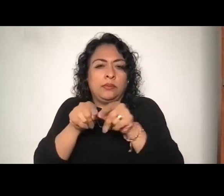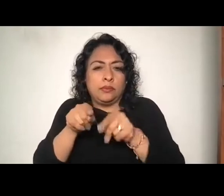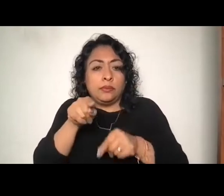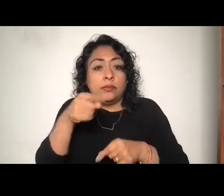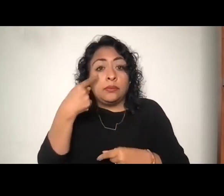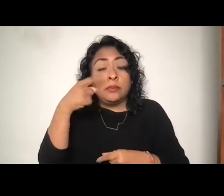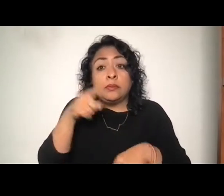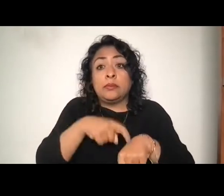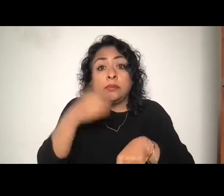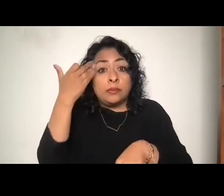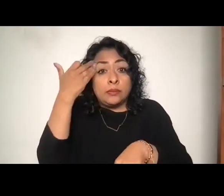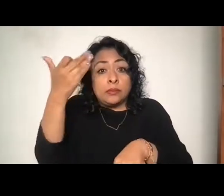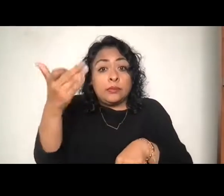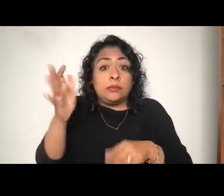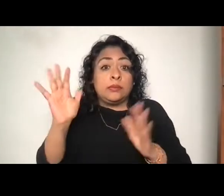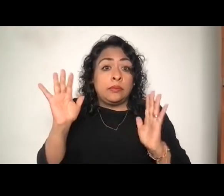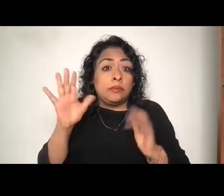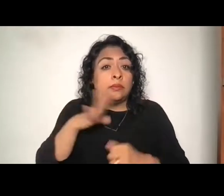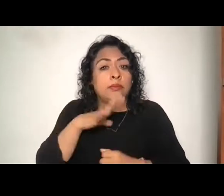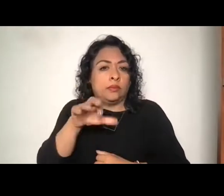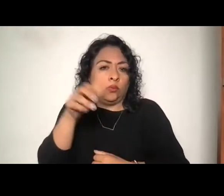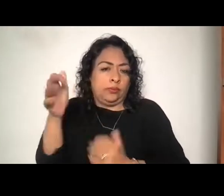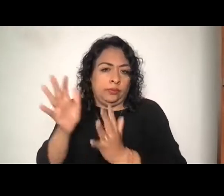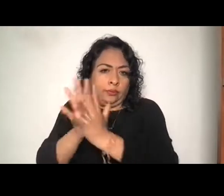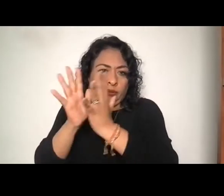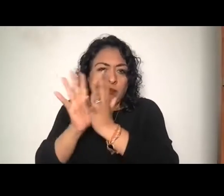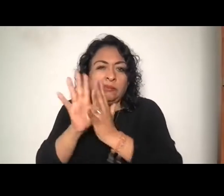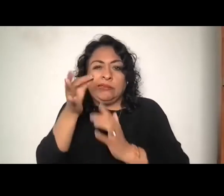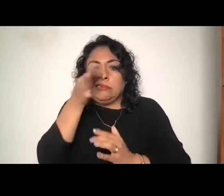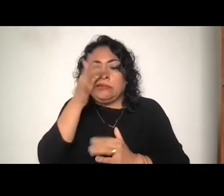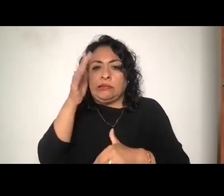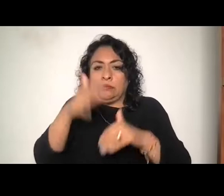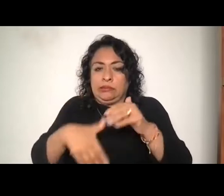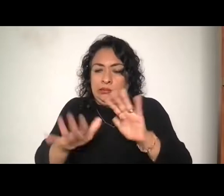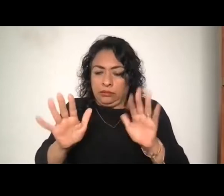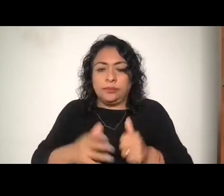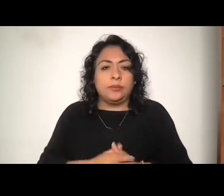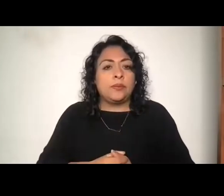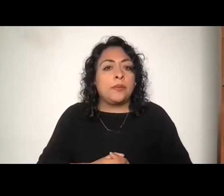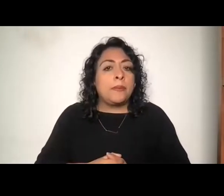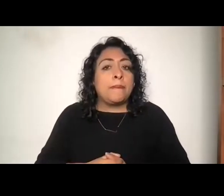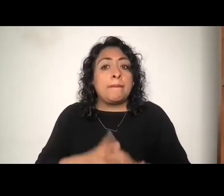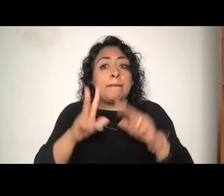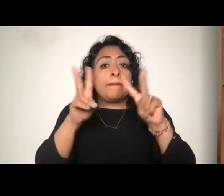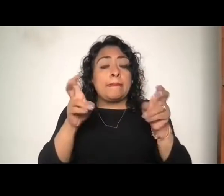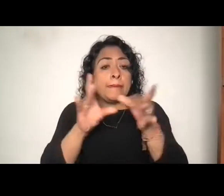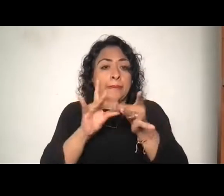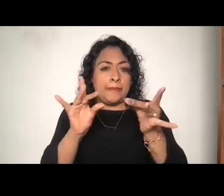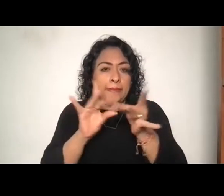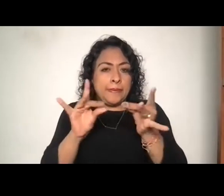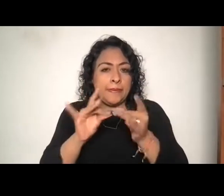nos da tiempo de alguna otra, porque ya se nos está agotando el tiempo. Hablaban de